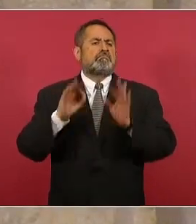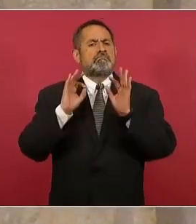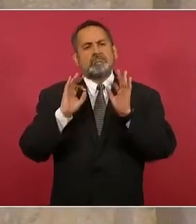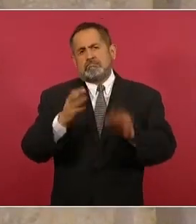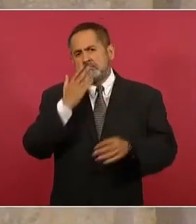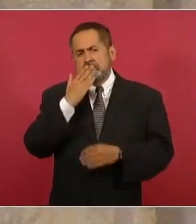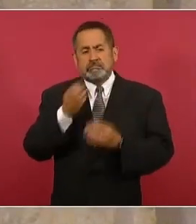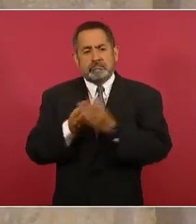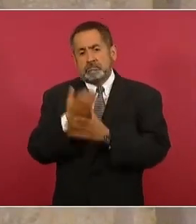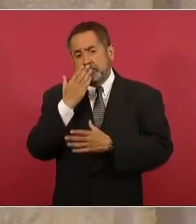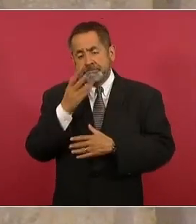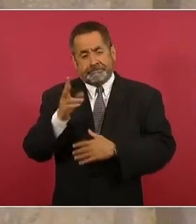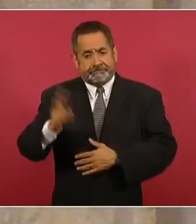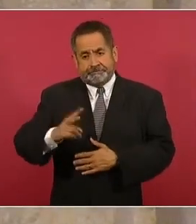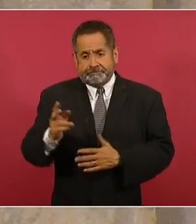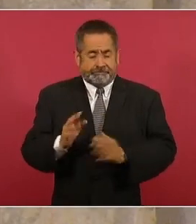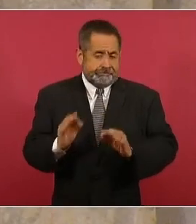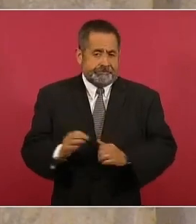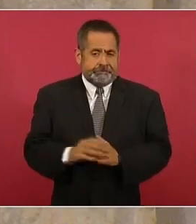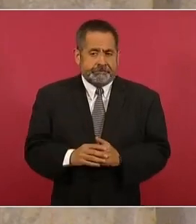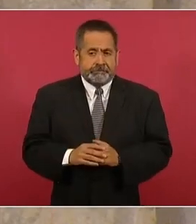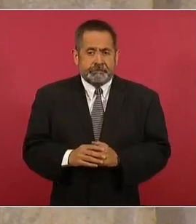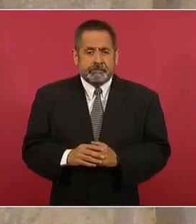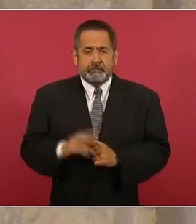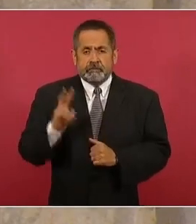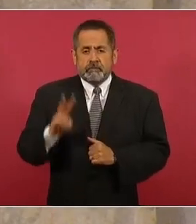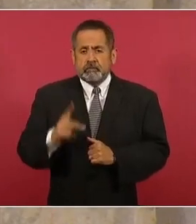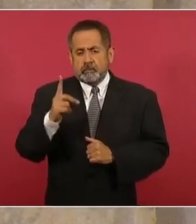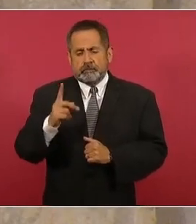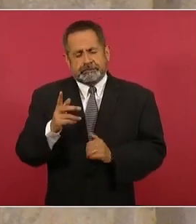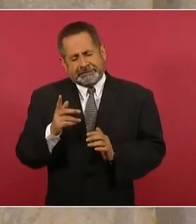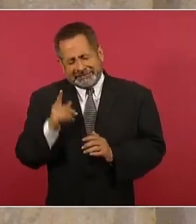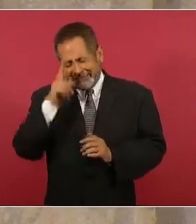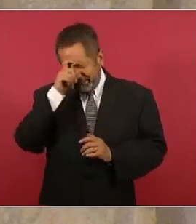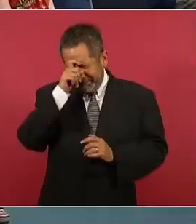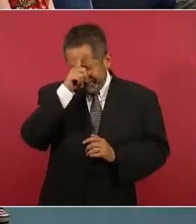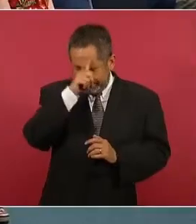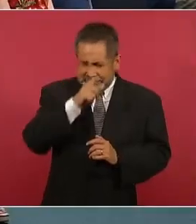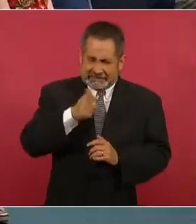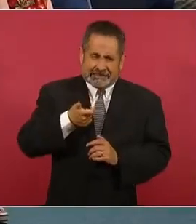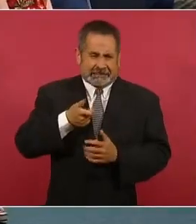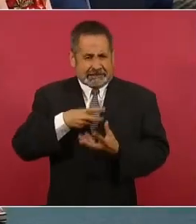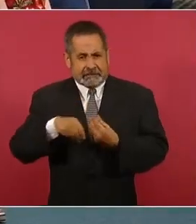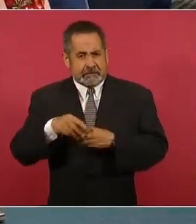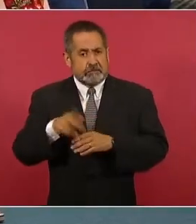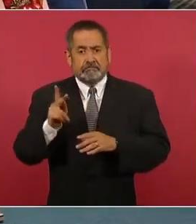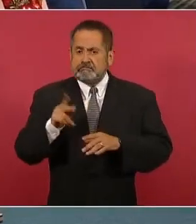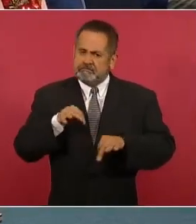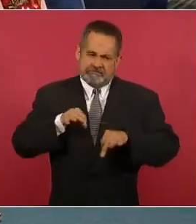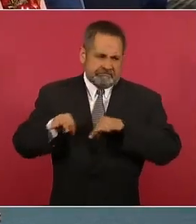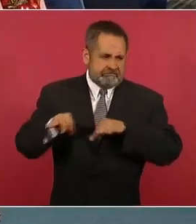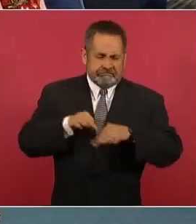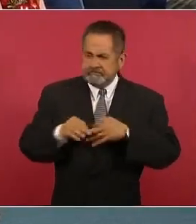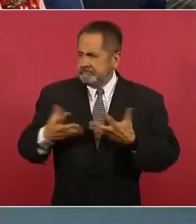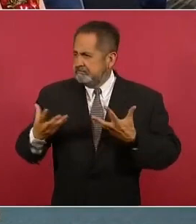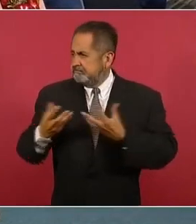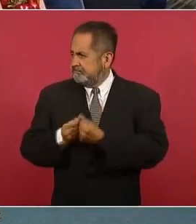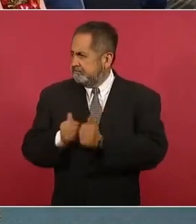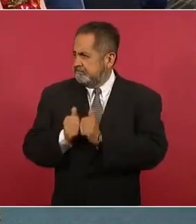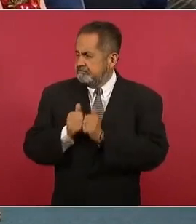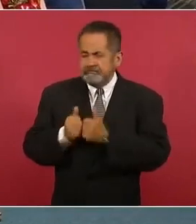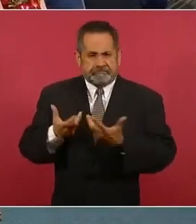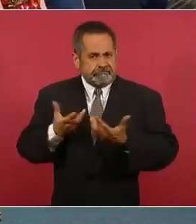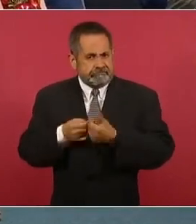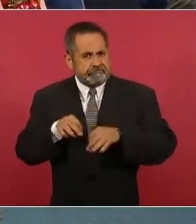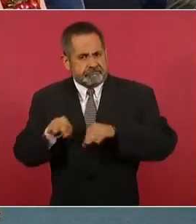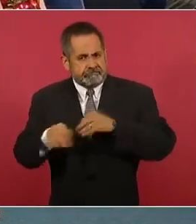Y fue muy doloroso, pero como trabajamos todos juntos